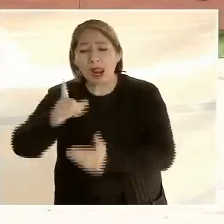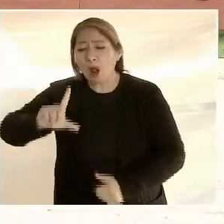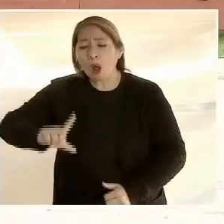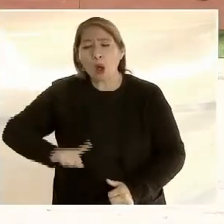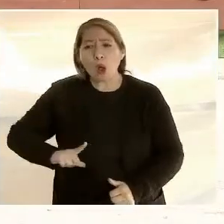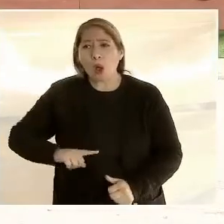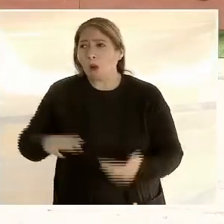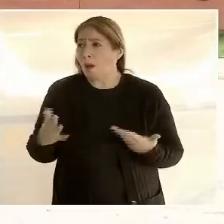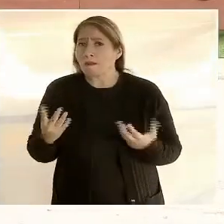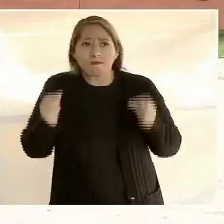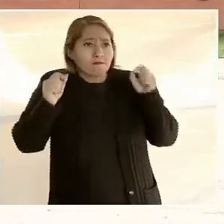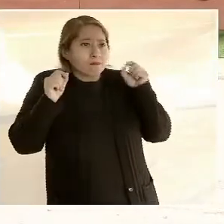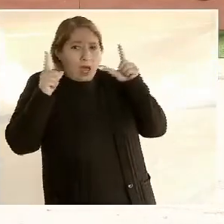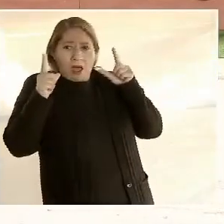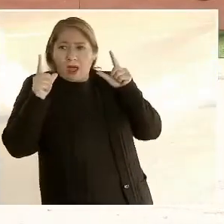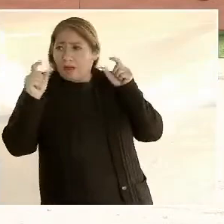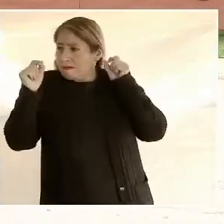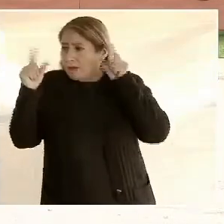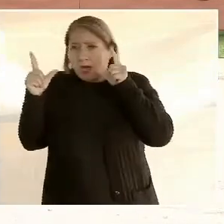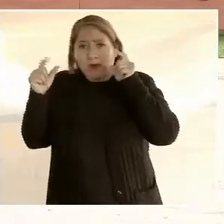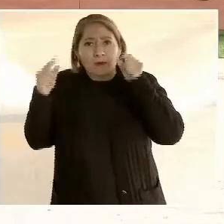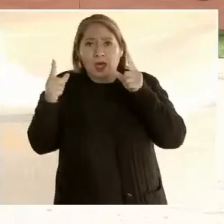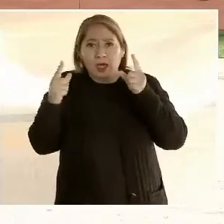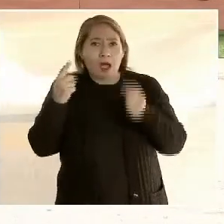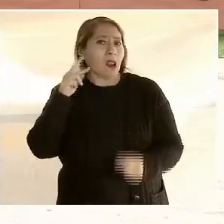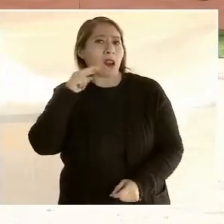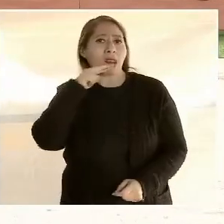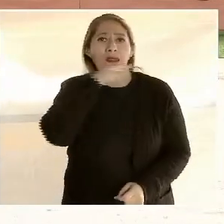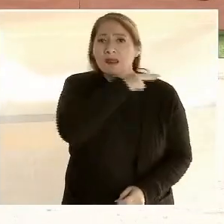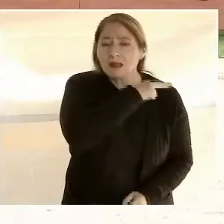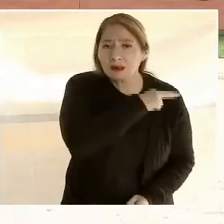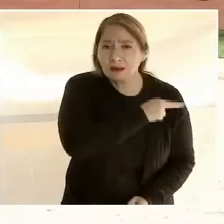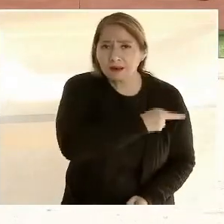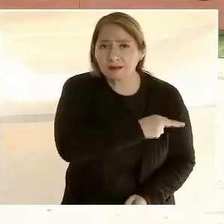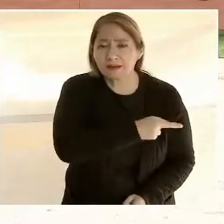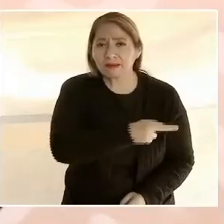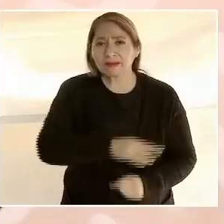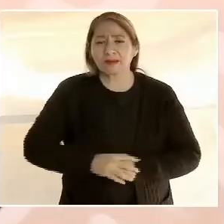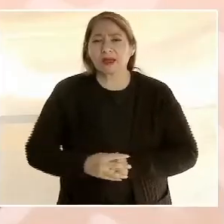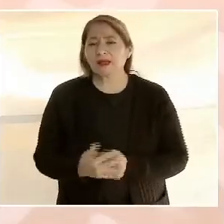que reaccionó de inmediato,